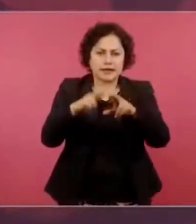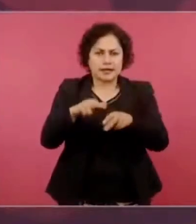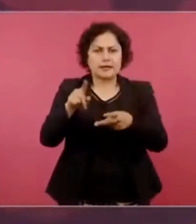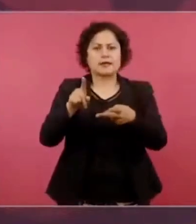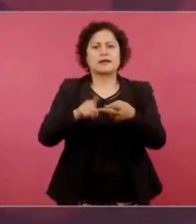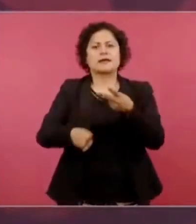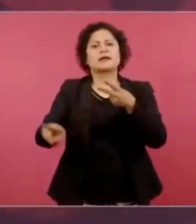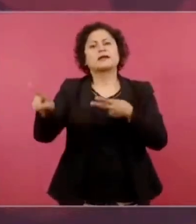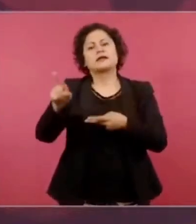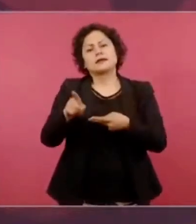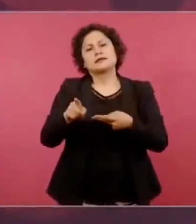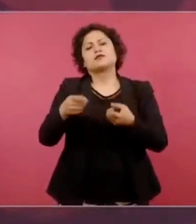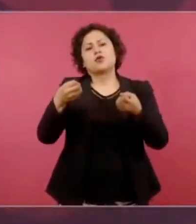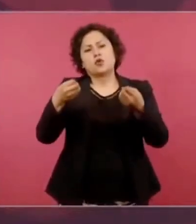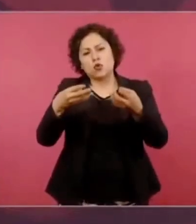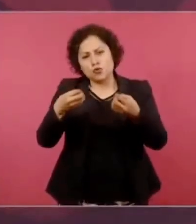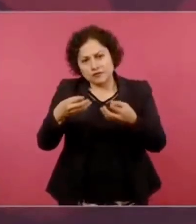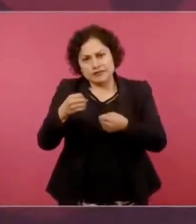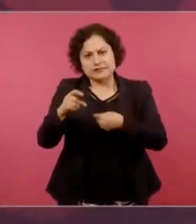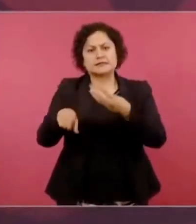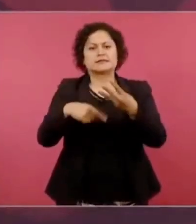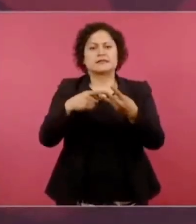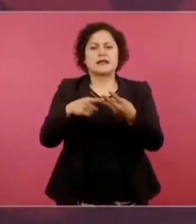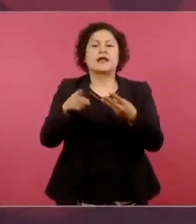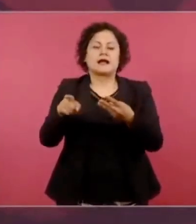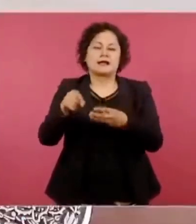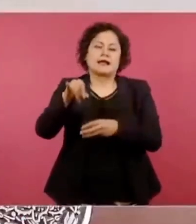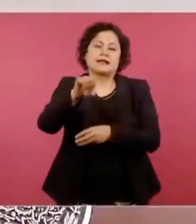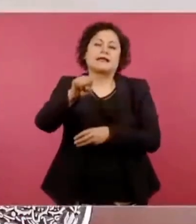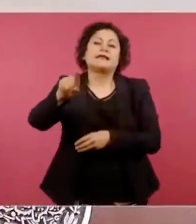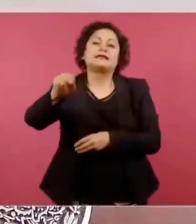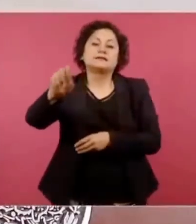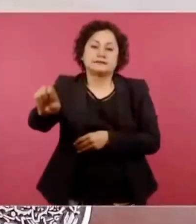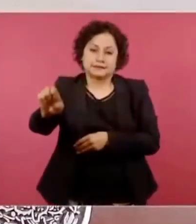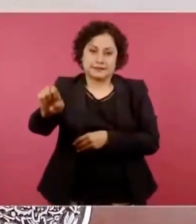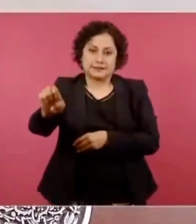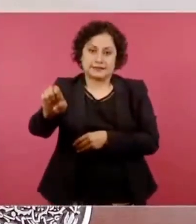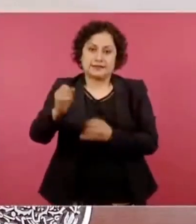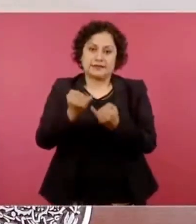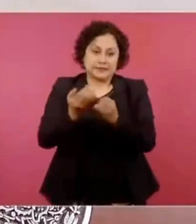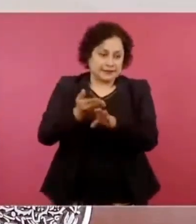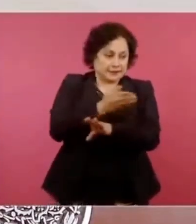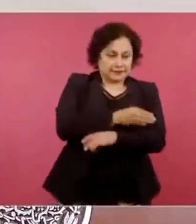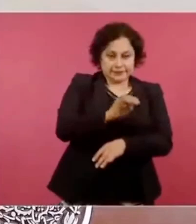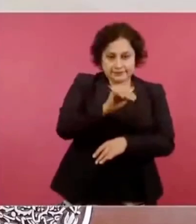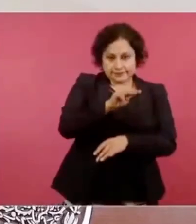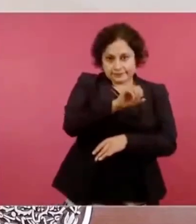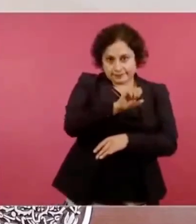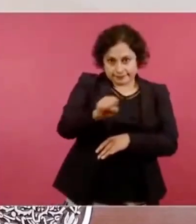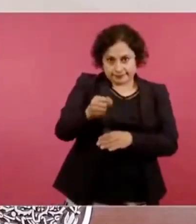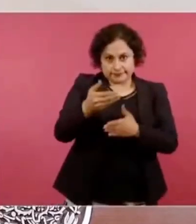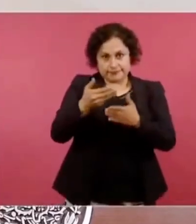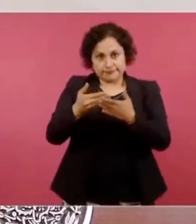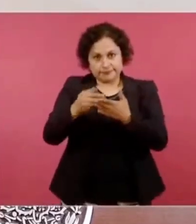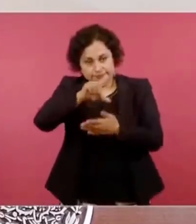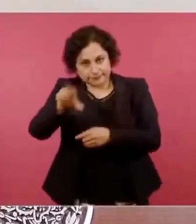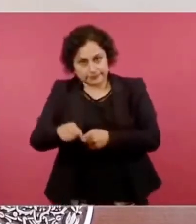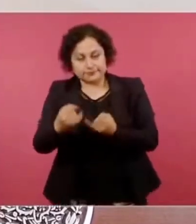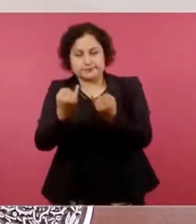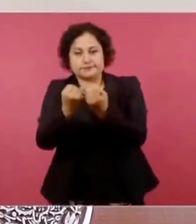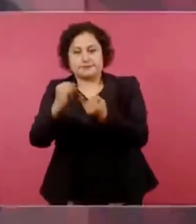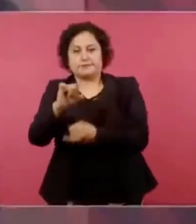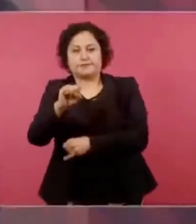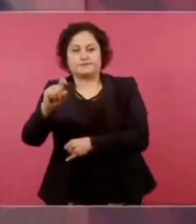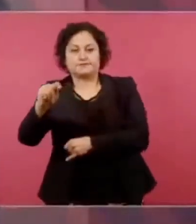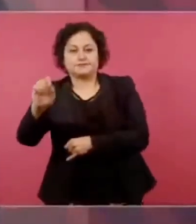todo lo que tiene que ver con el ISSSTE. Pues es igual. Lo que queremos es que los